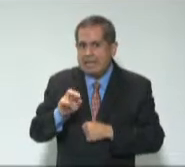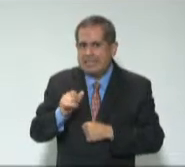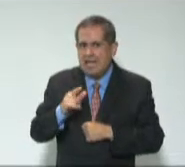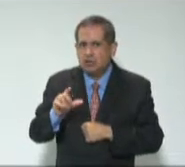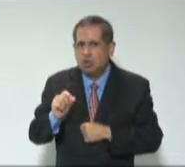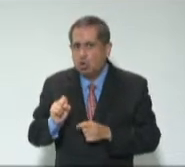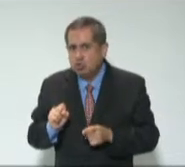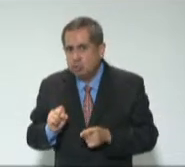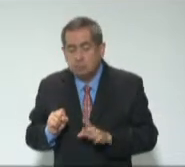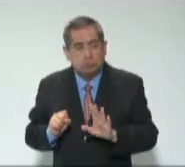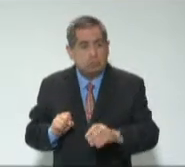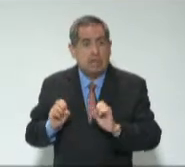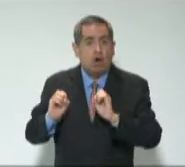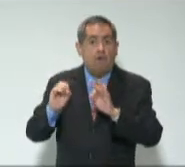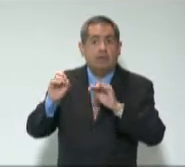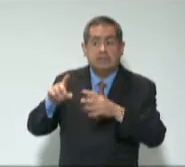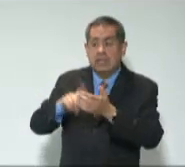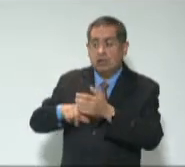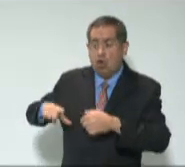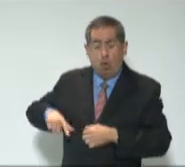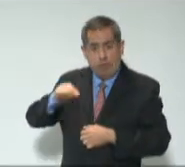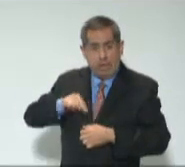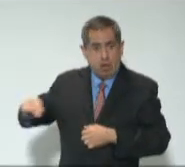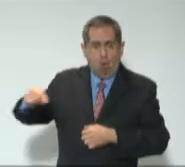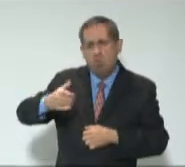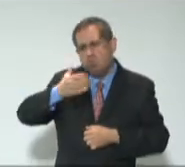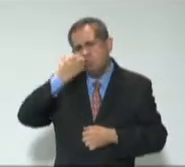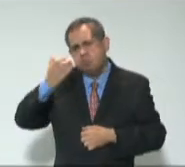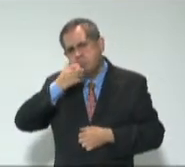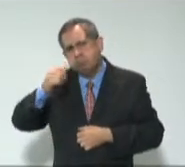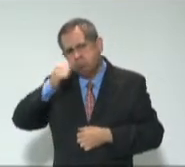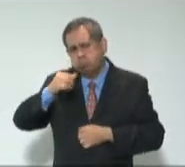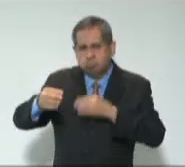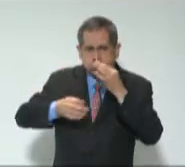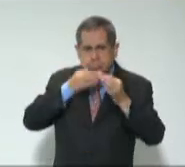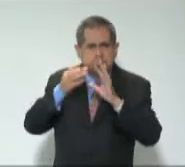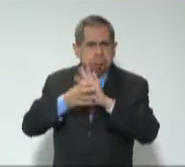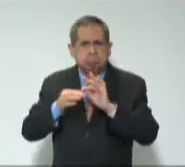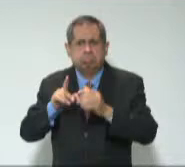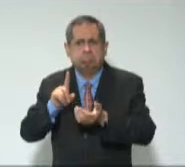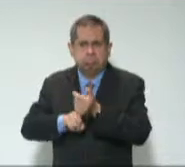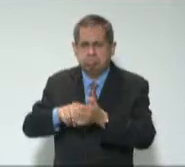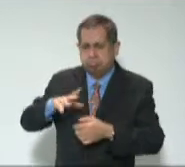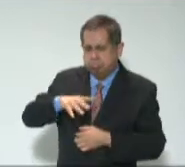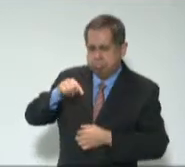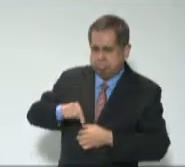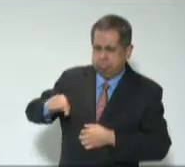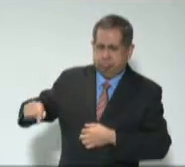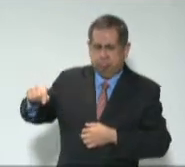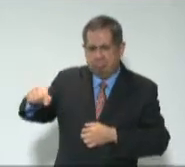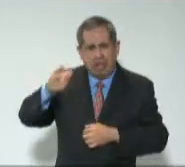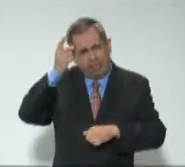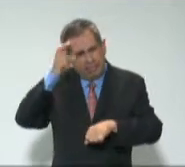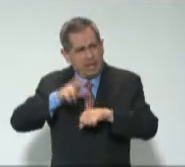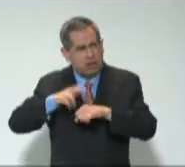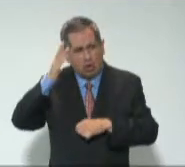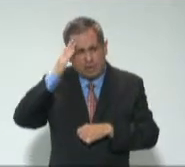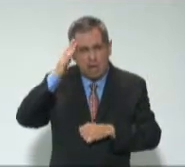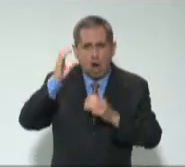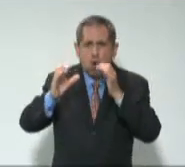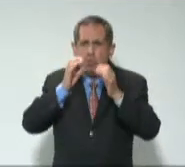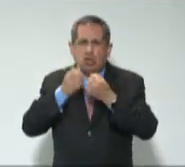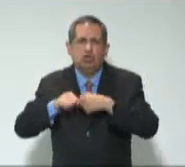en la mayoría de las oficinas gubernamentales estamos acostumbrados a que existen áreas direcciones generales de